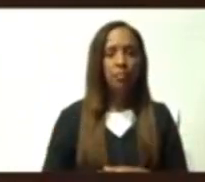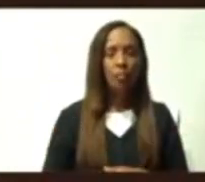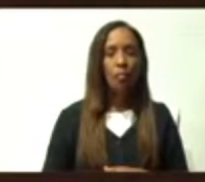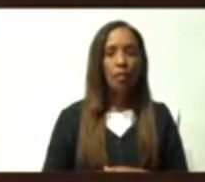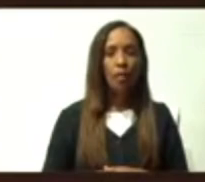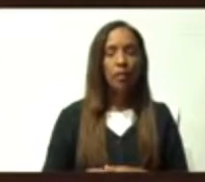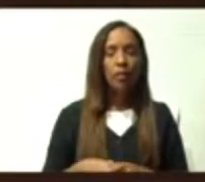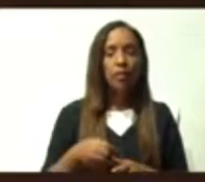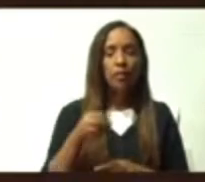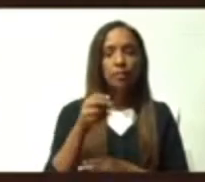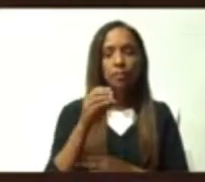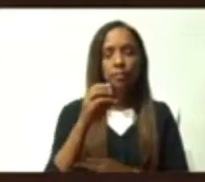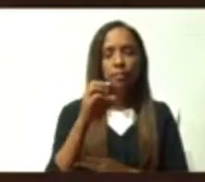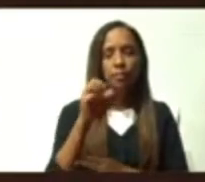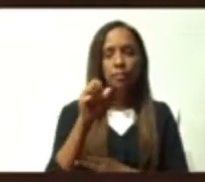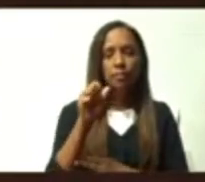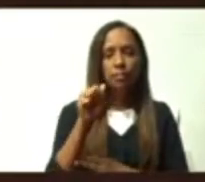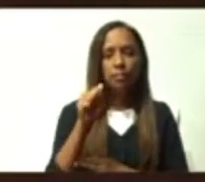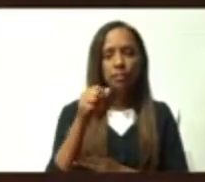sacerdote,